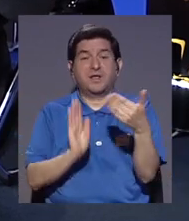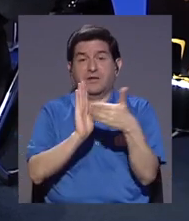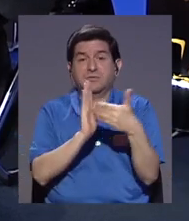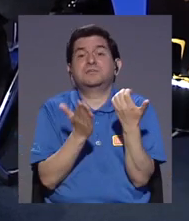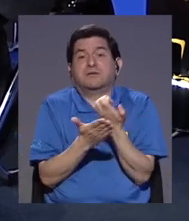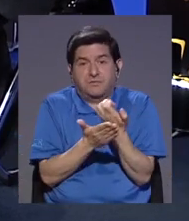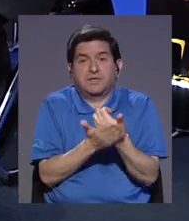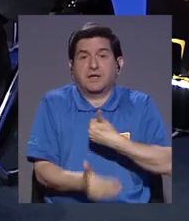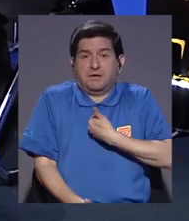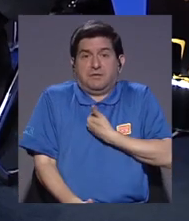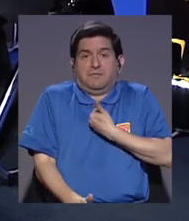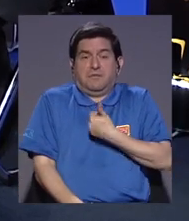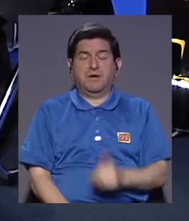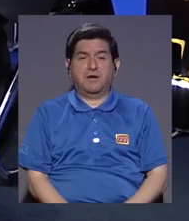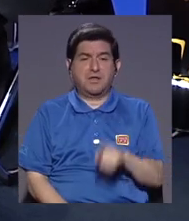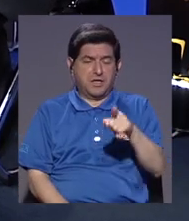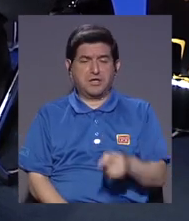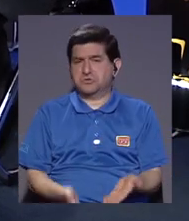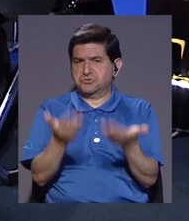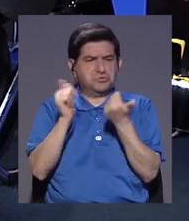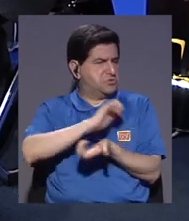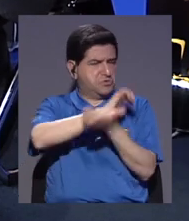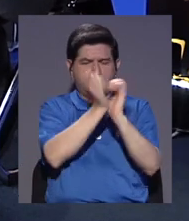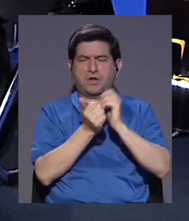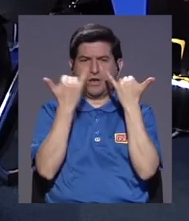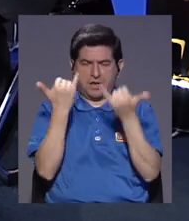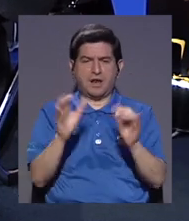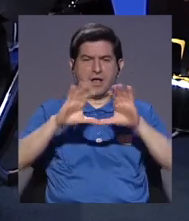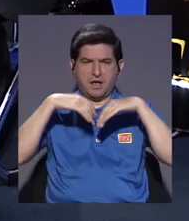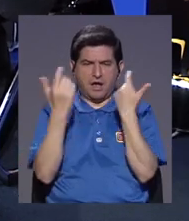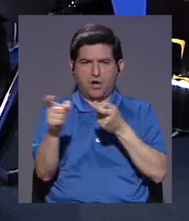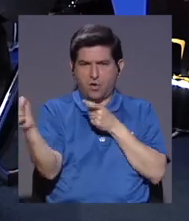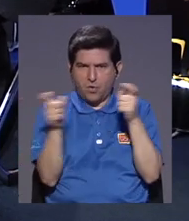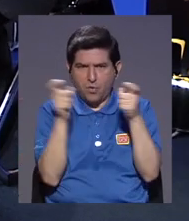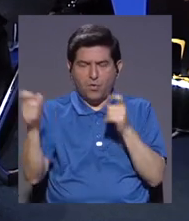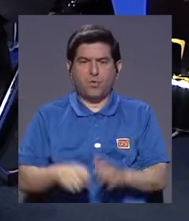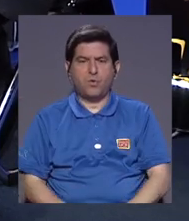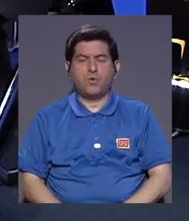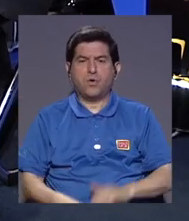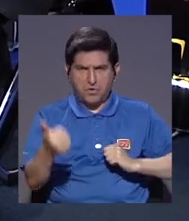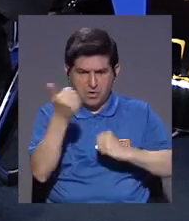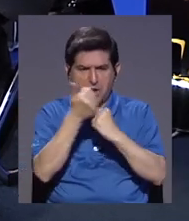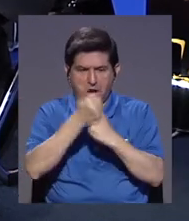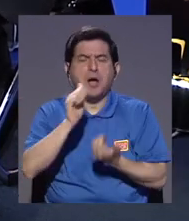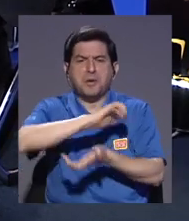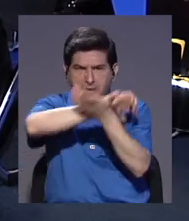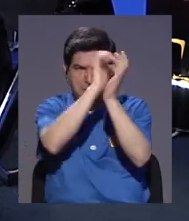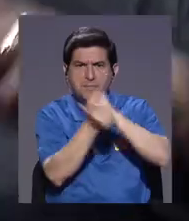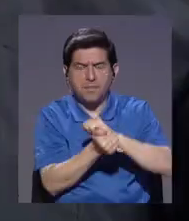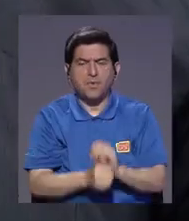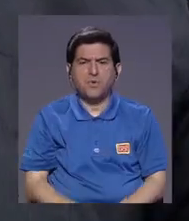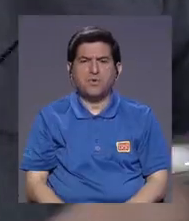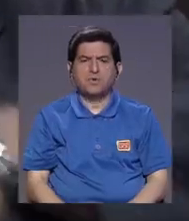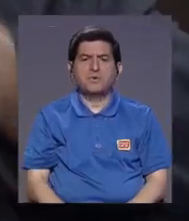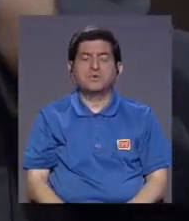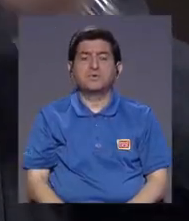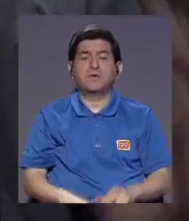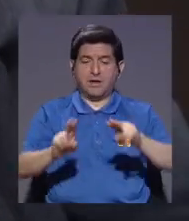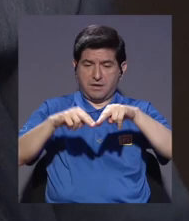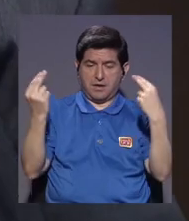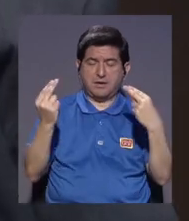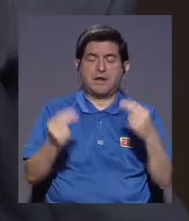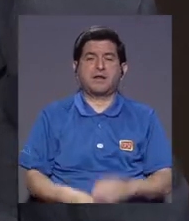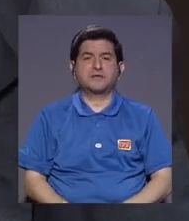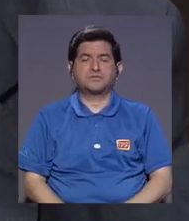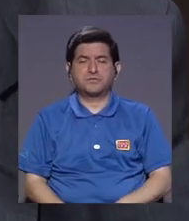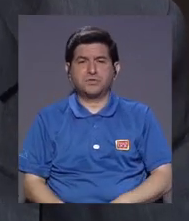tocaban el bolsillo y se opusieron a la reforma ahora las clases dominantes hoy están a favor de la reforma los editoriales de la